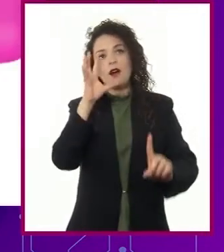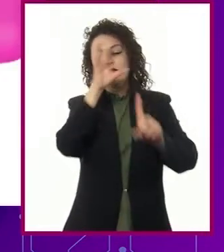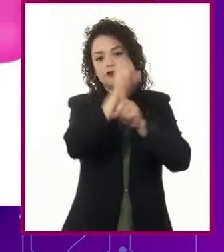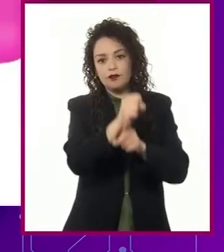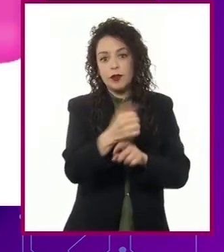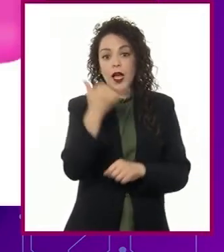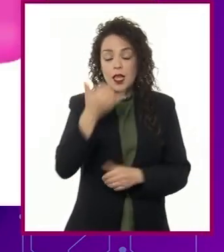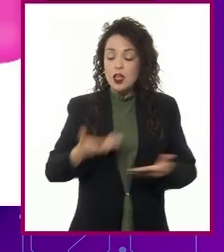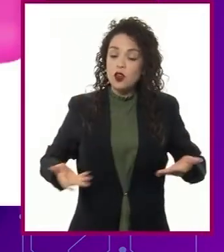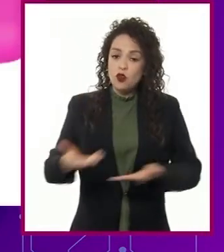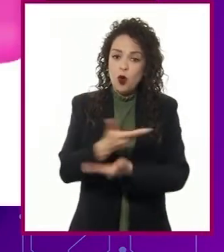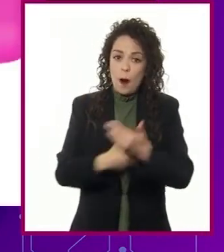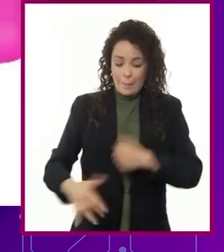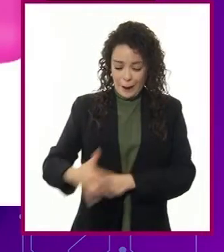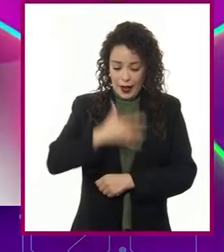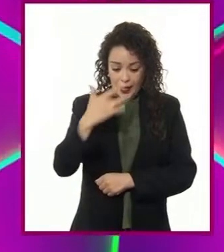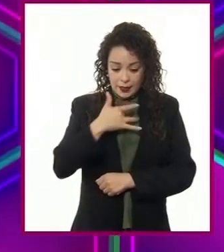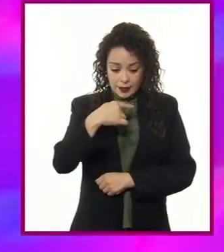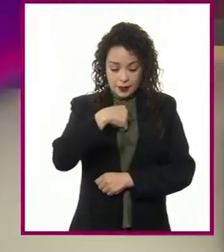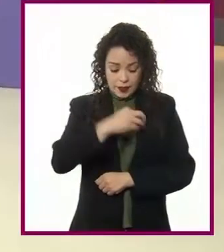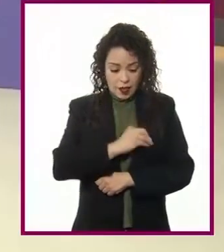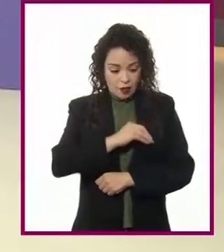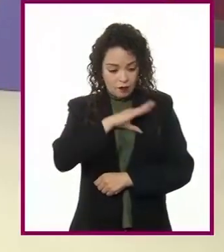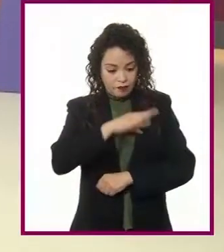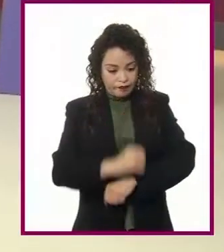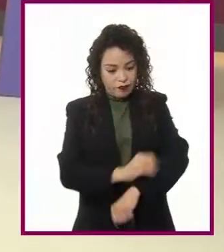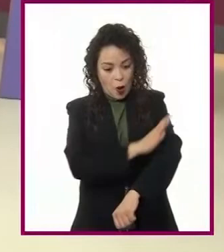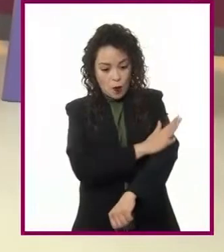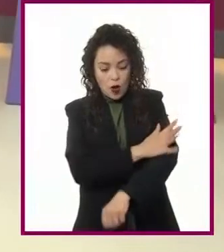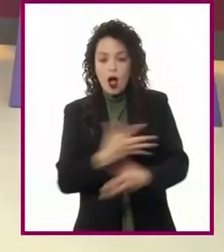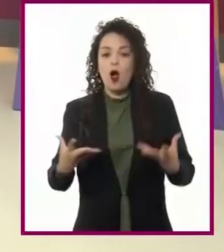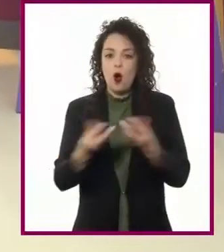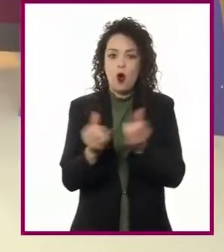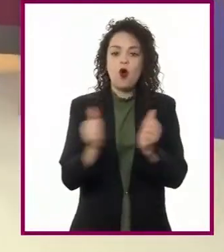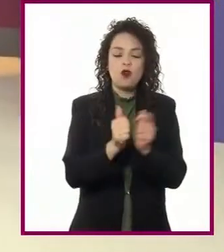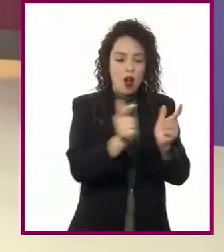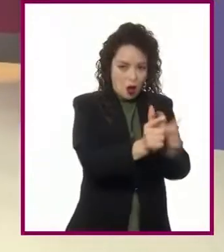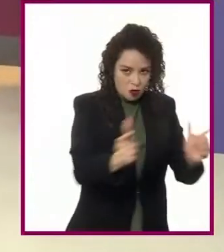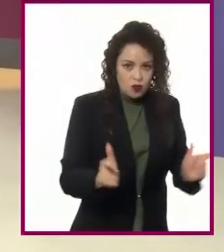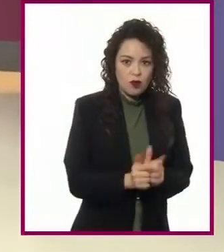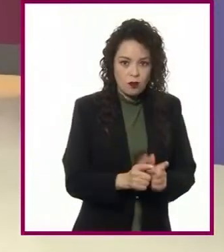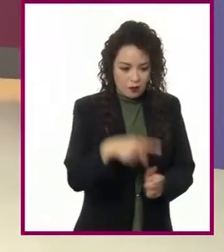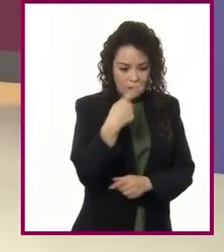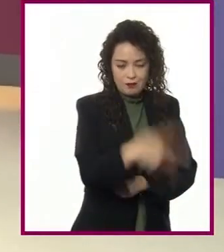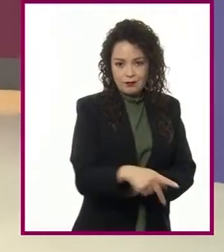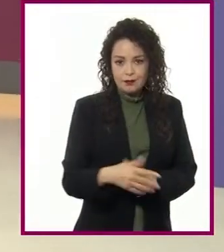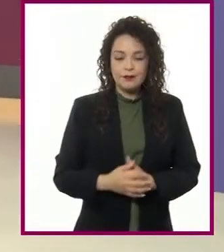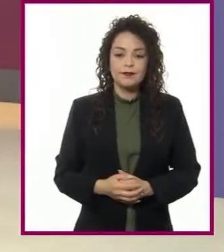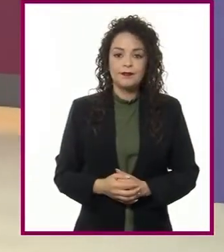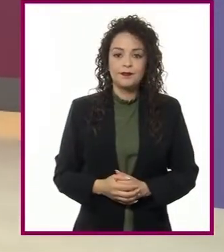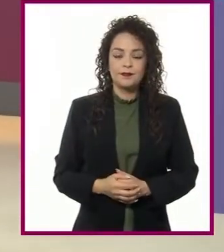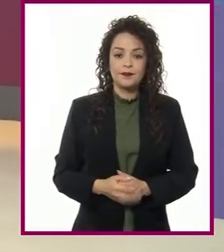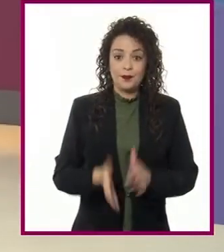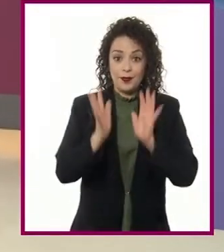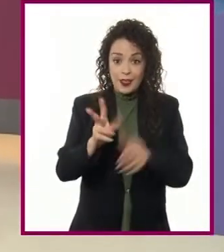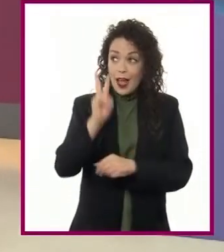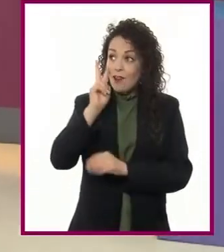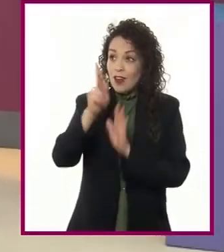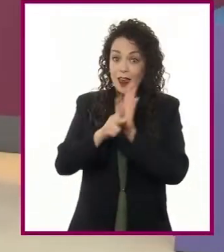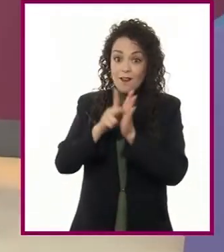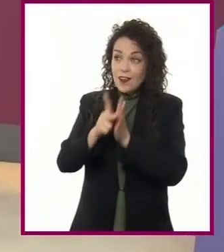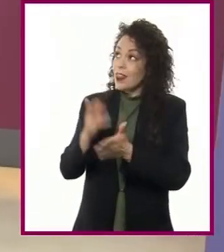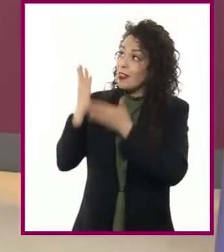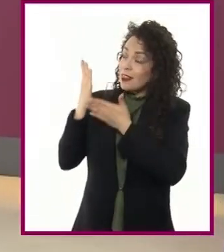las manifestaciones emocionales propias del grupo. Después de escuchar el video, podemos decir que hemos agotado por